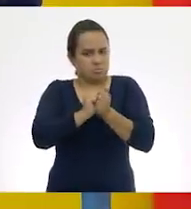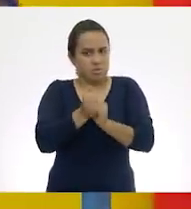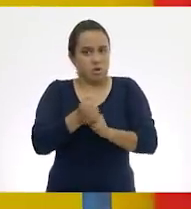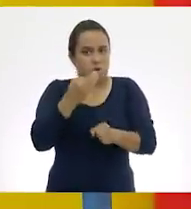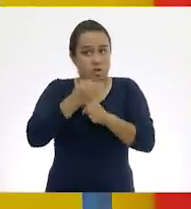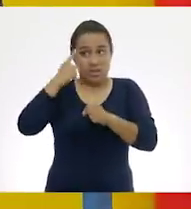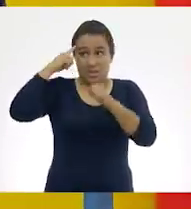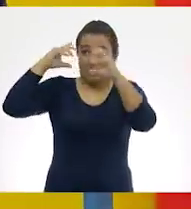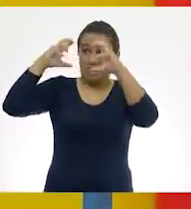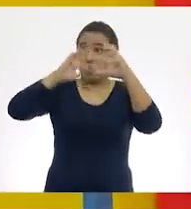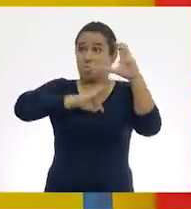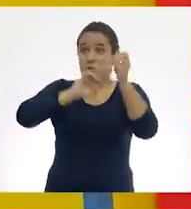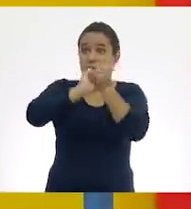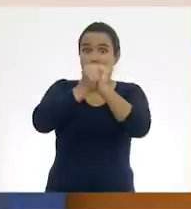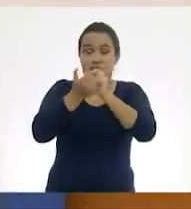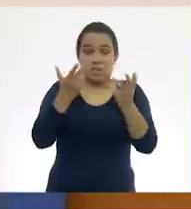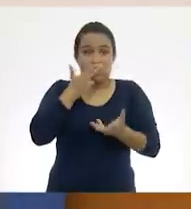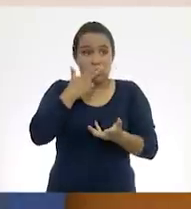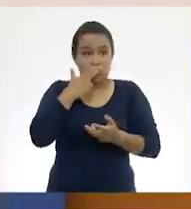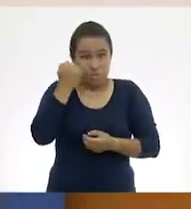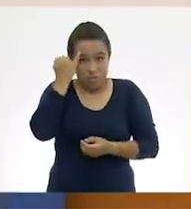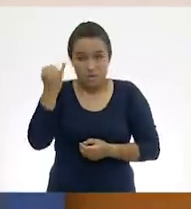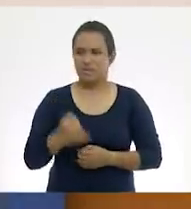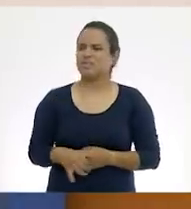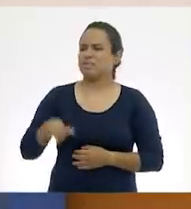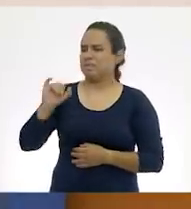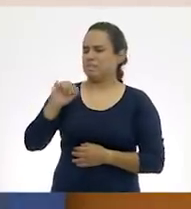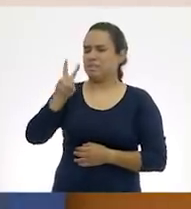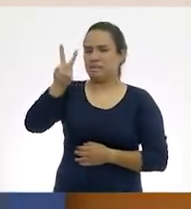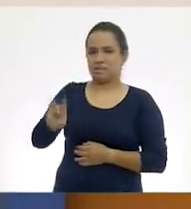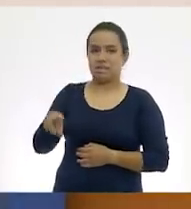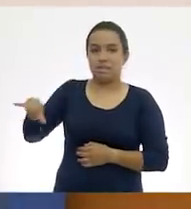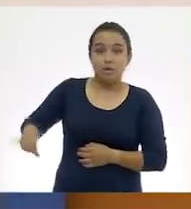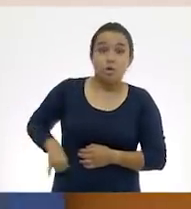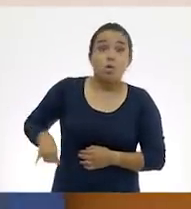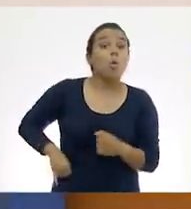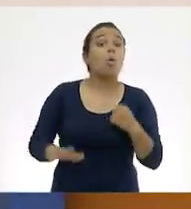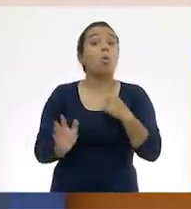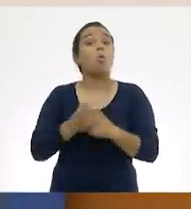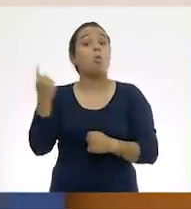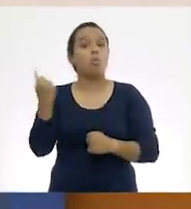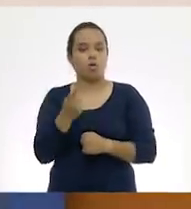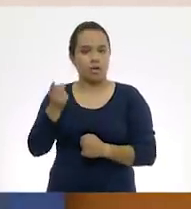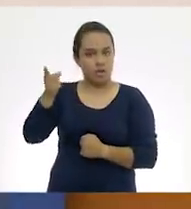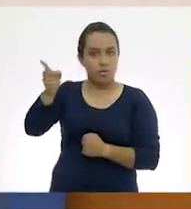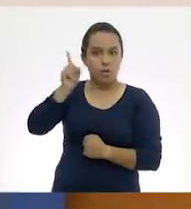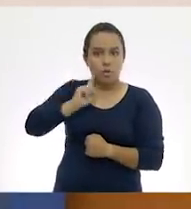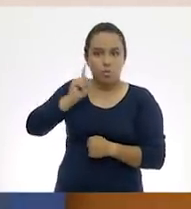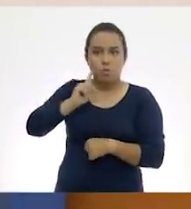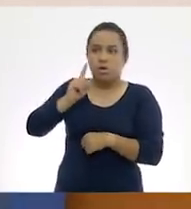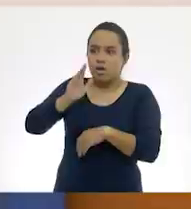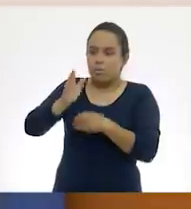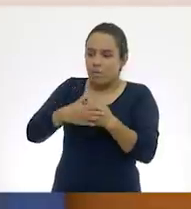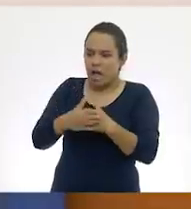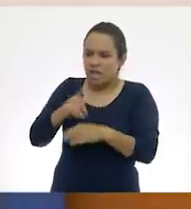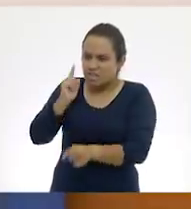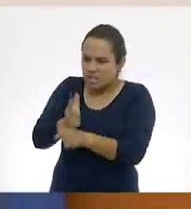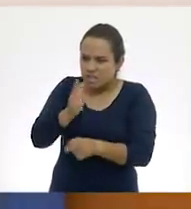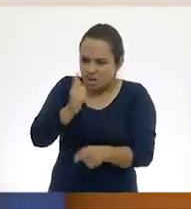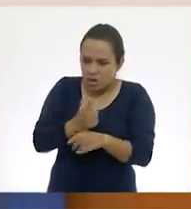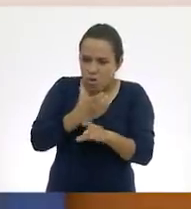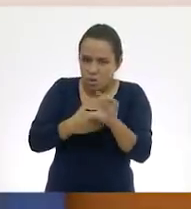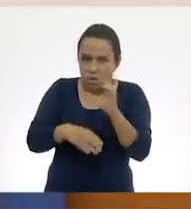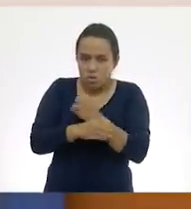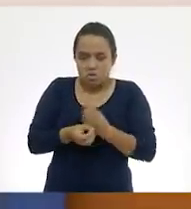que nuestro cerebro puede hacer? Imagínate, es súper interesante porque aparte ella está cada vez más cerca de conocer más cosas